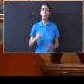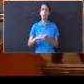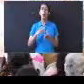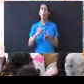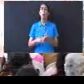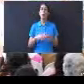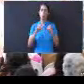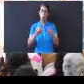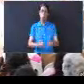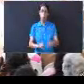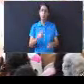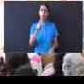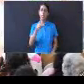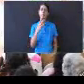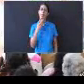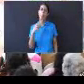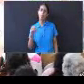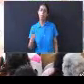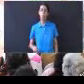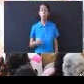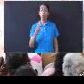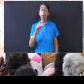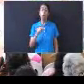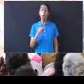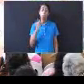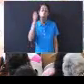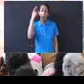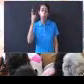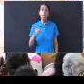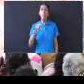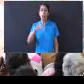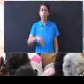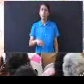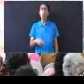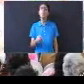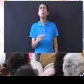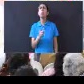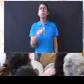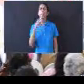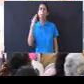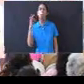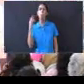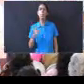a ese hermano? No sé. ¿Y hoy quién predica a usted? Ah, es eso.